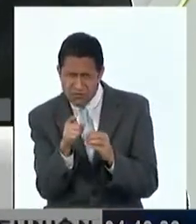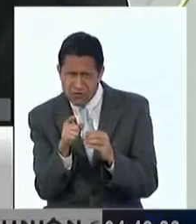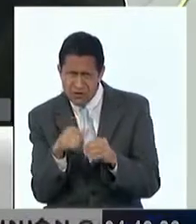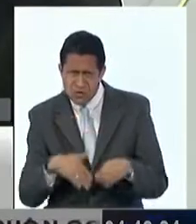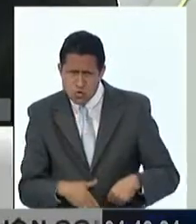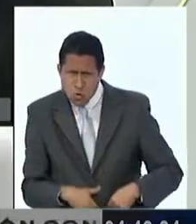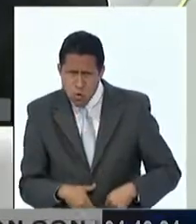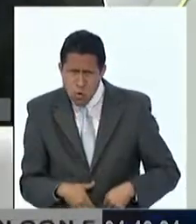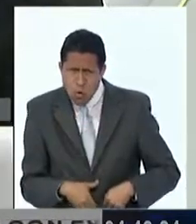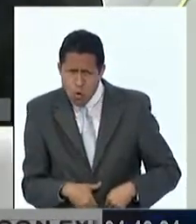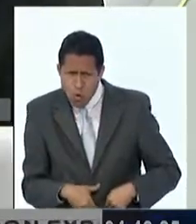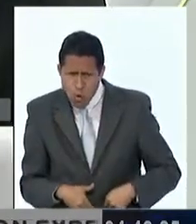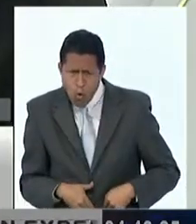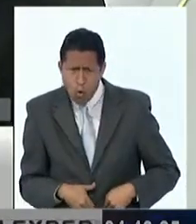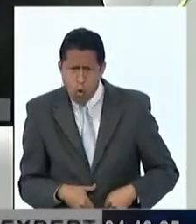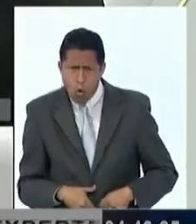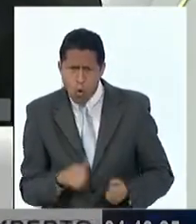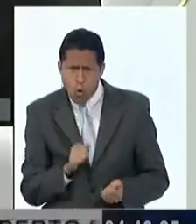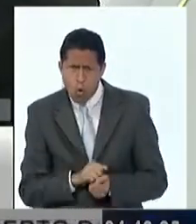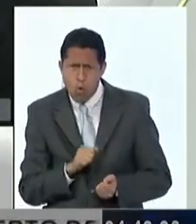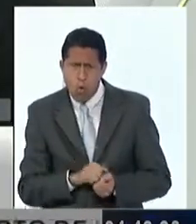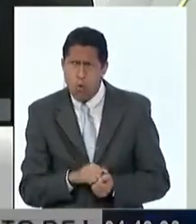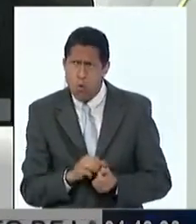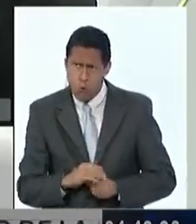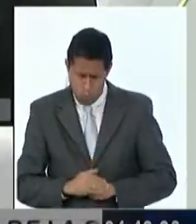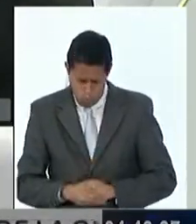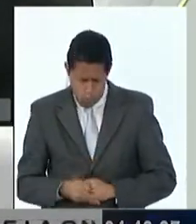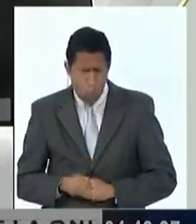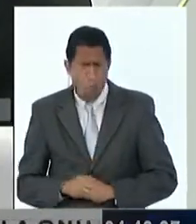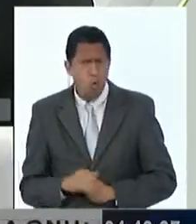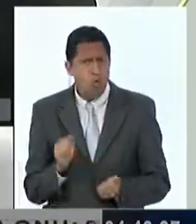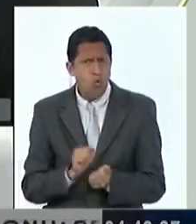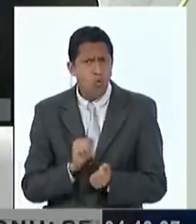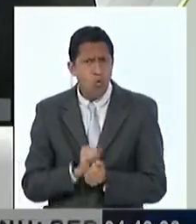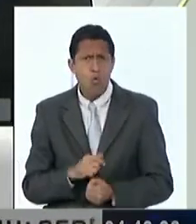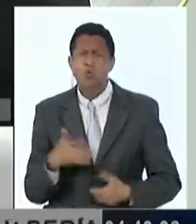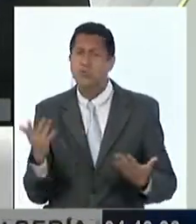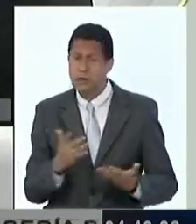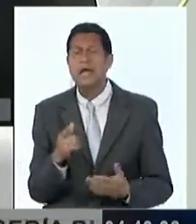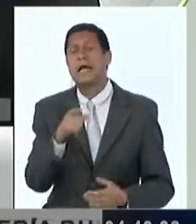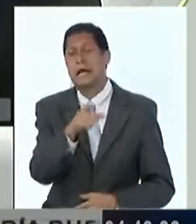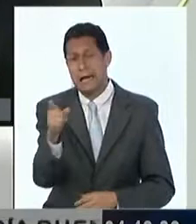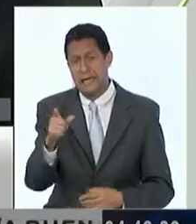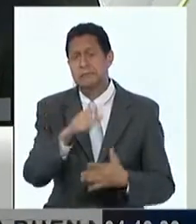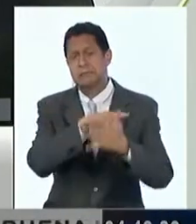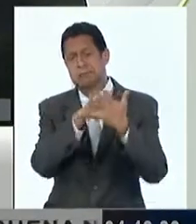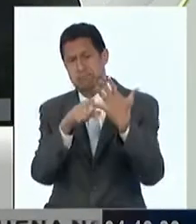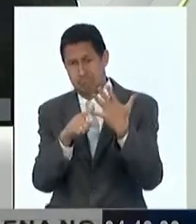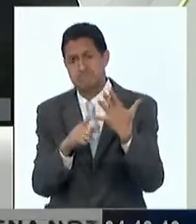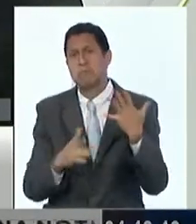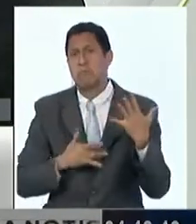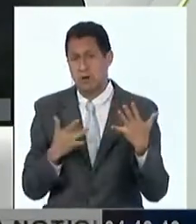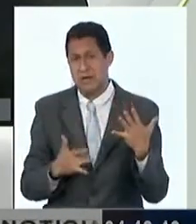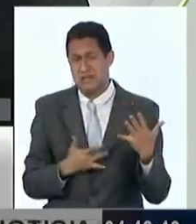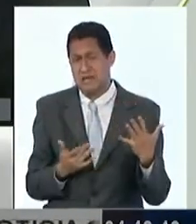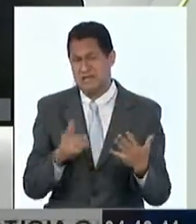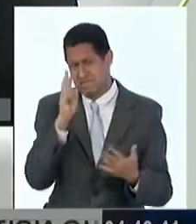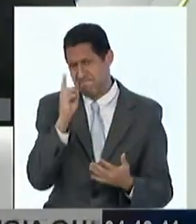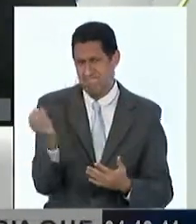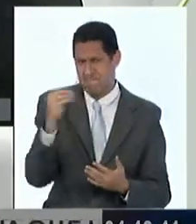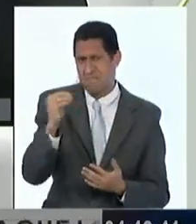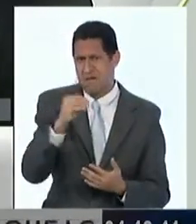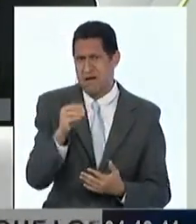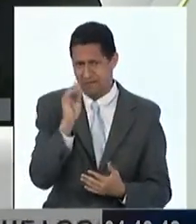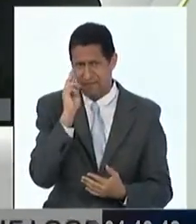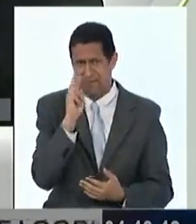palpa a nivel abdominal pélvico y siente que tiene algo allí esos son quizás los los síntomas más frecuentes los